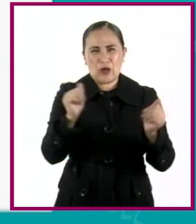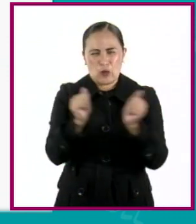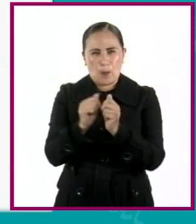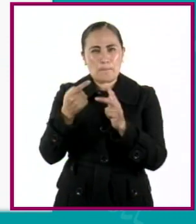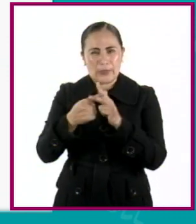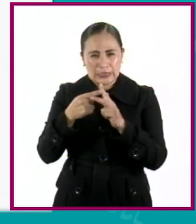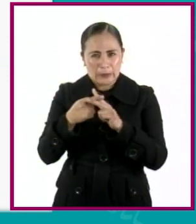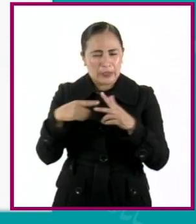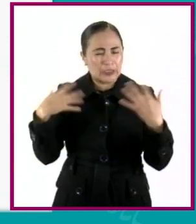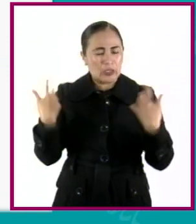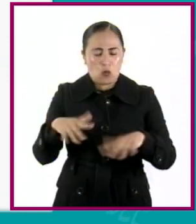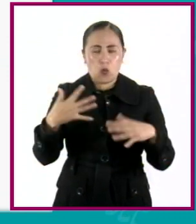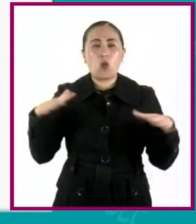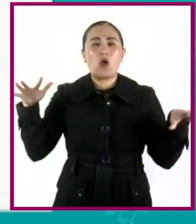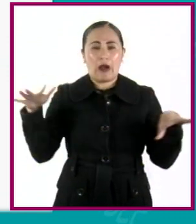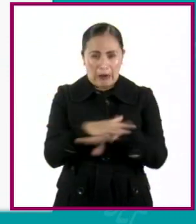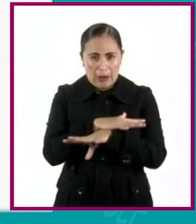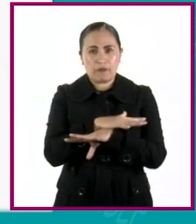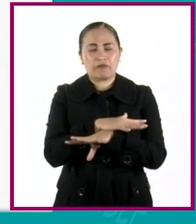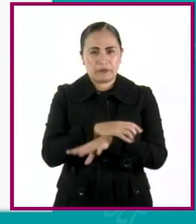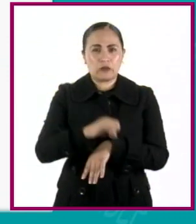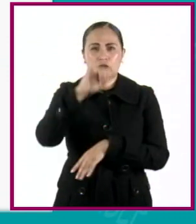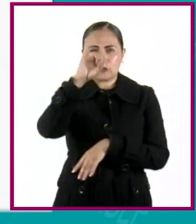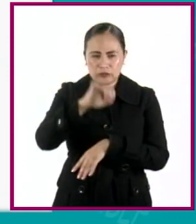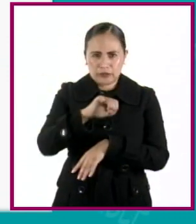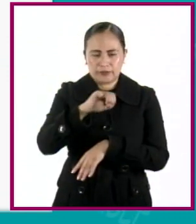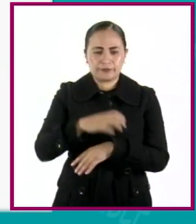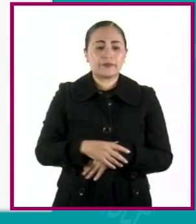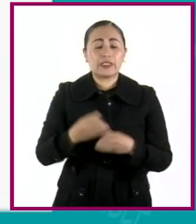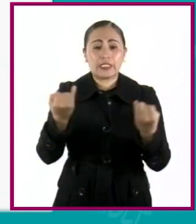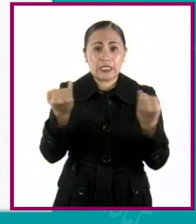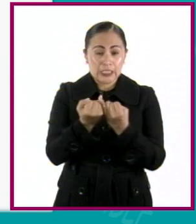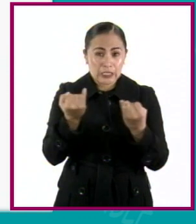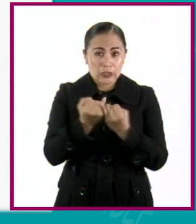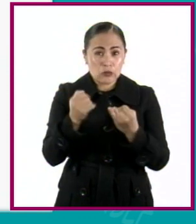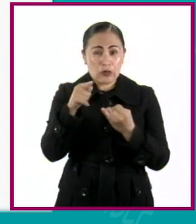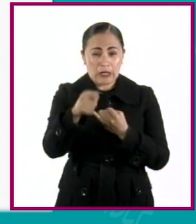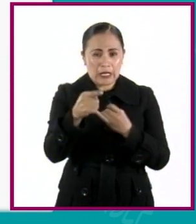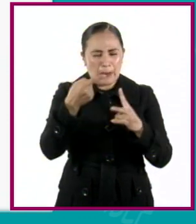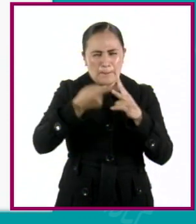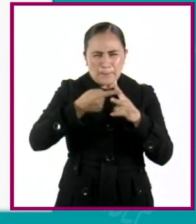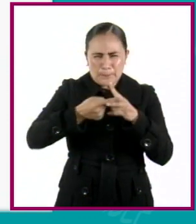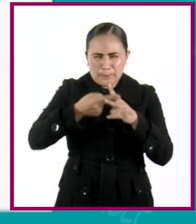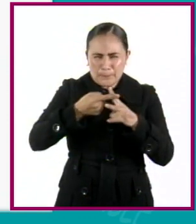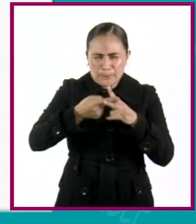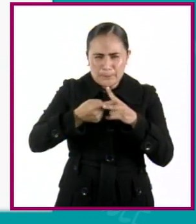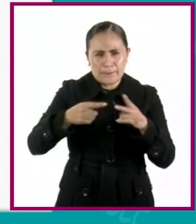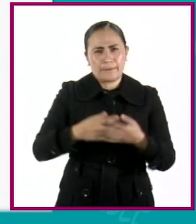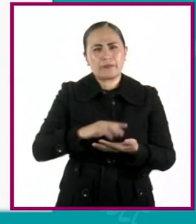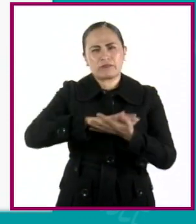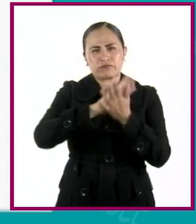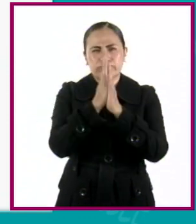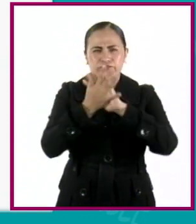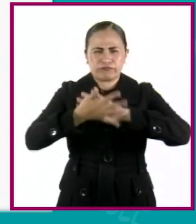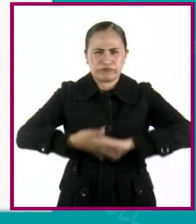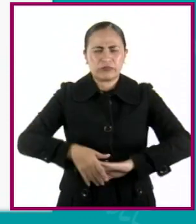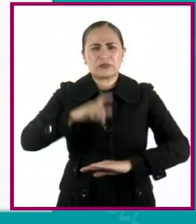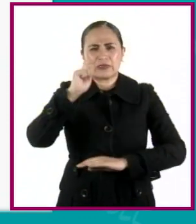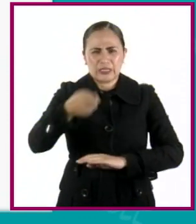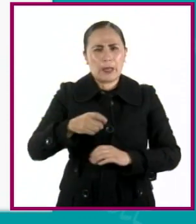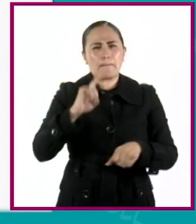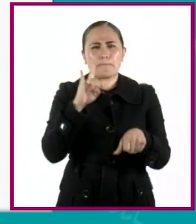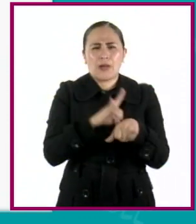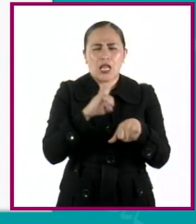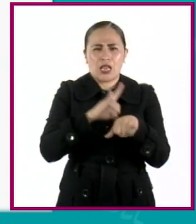completo. Y en los últimos años nos ha dado mayor capacidad de cómputo, que se traduce en mayor capacidad de